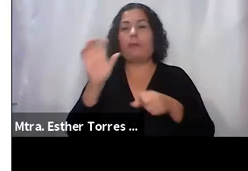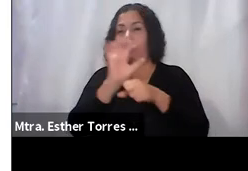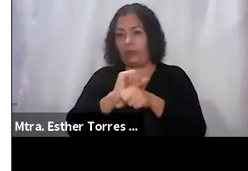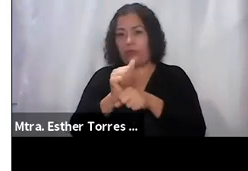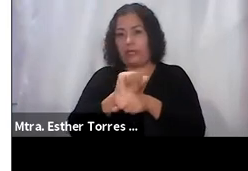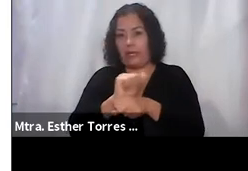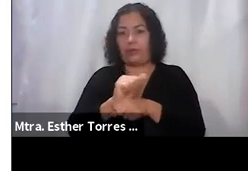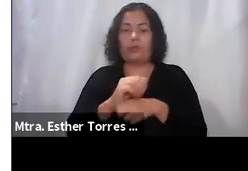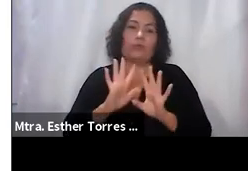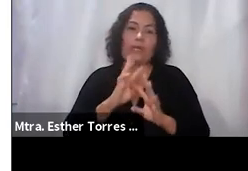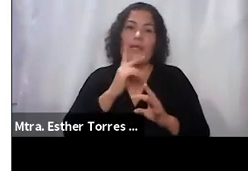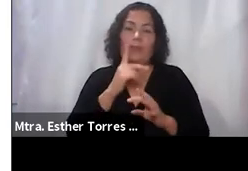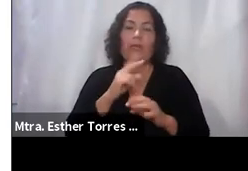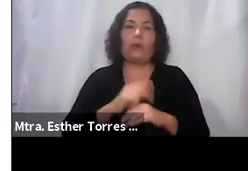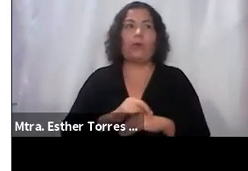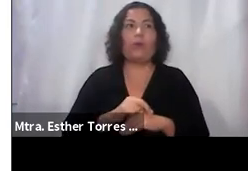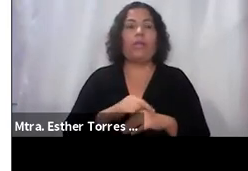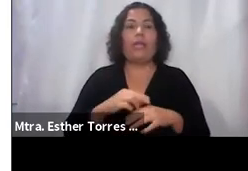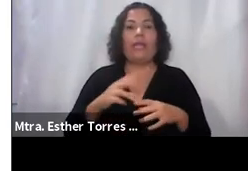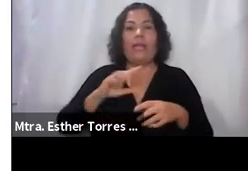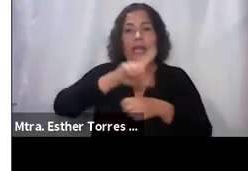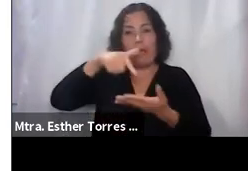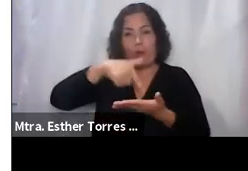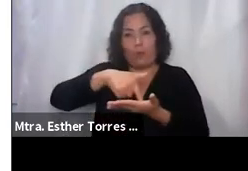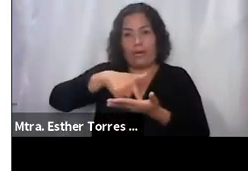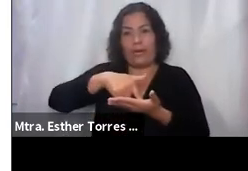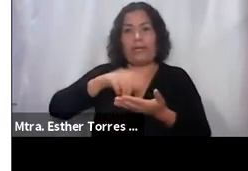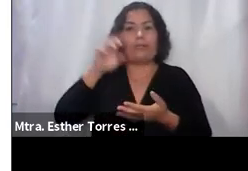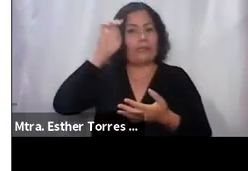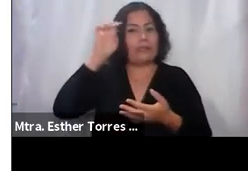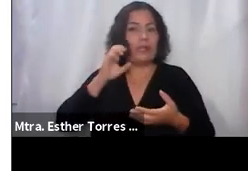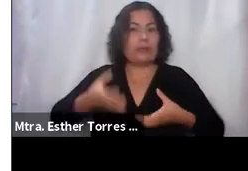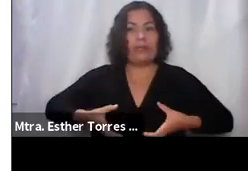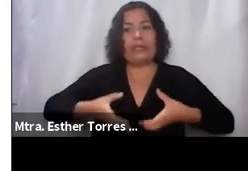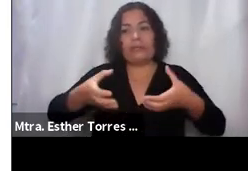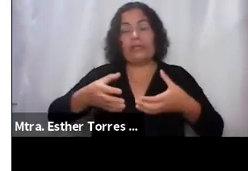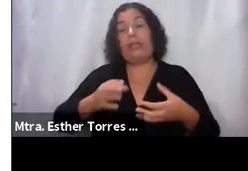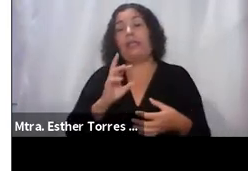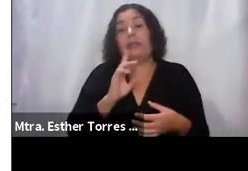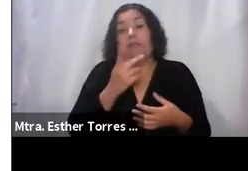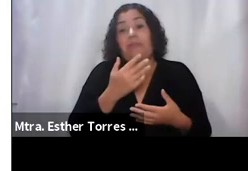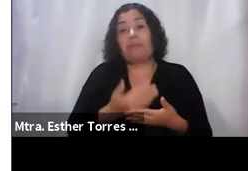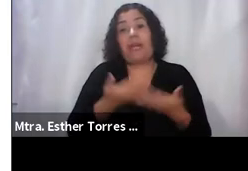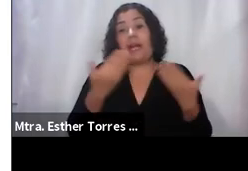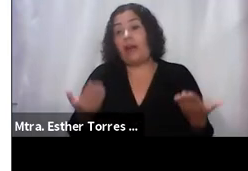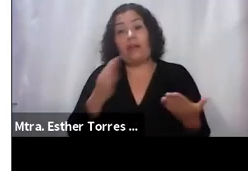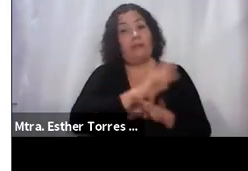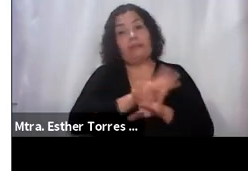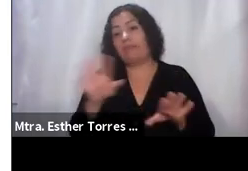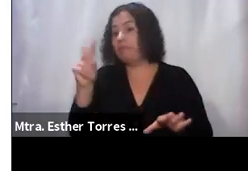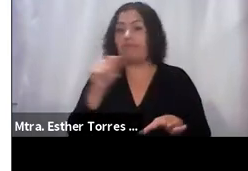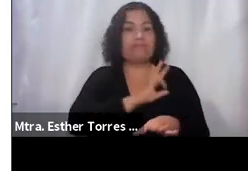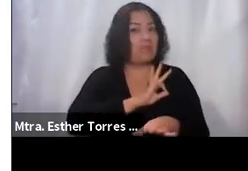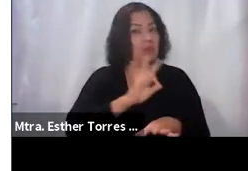franja de estacionamiento que antes había, pues en las calles, a lo mejor ahora ya no va a ser, porque ahora ya hay